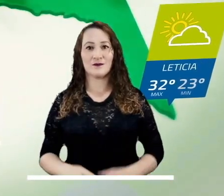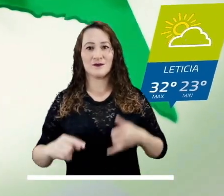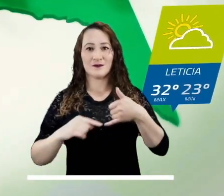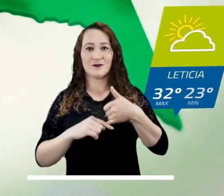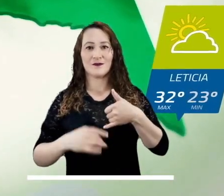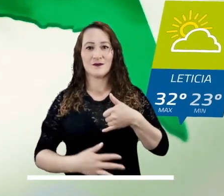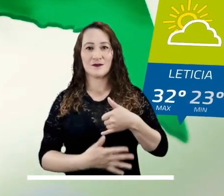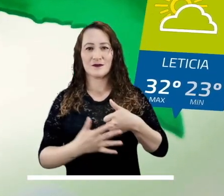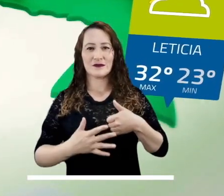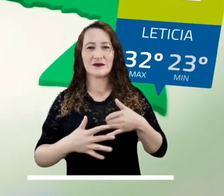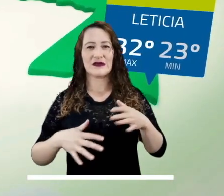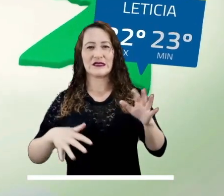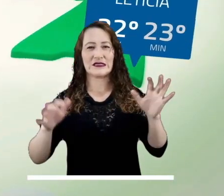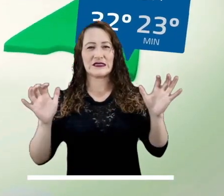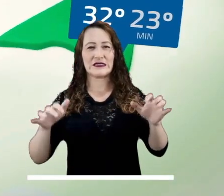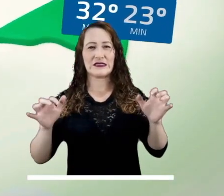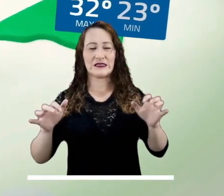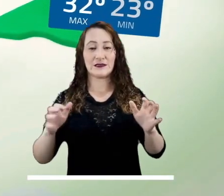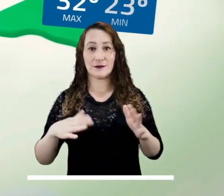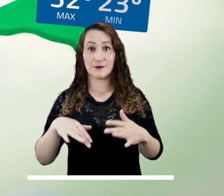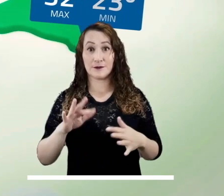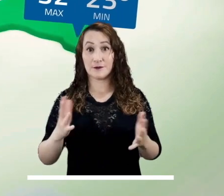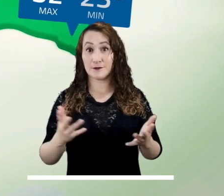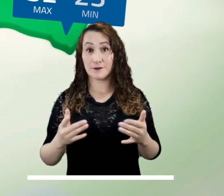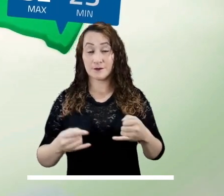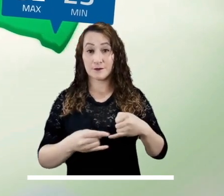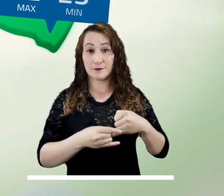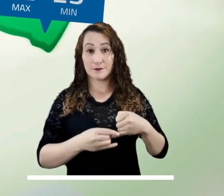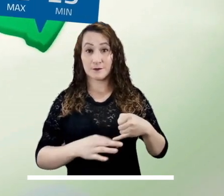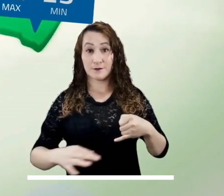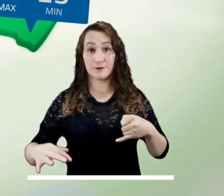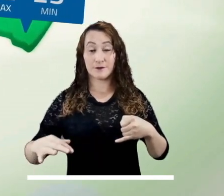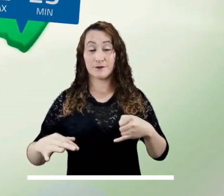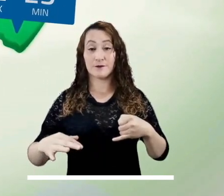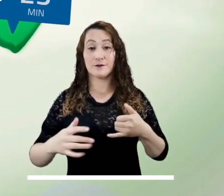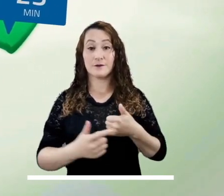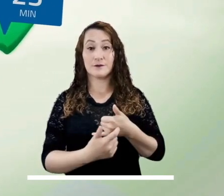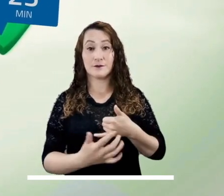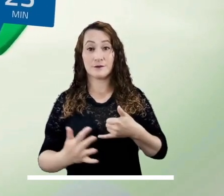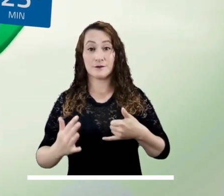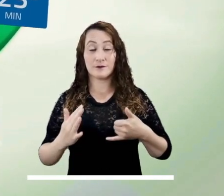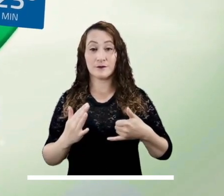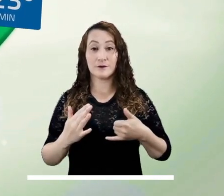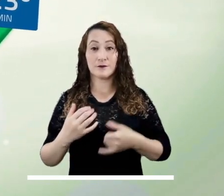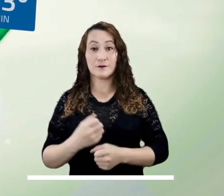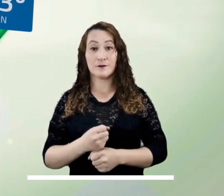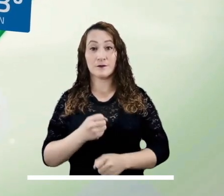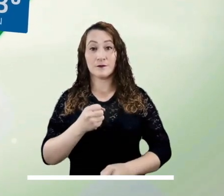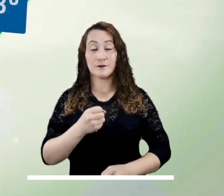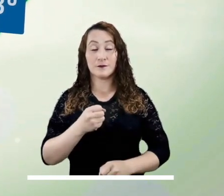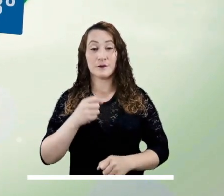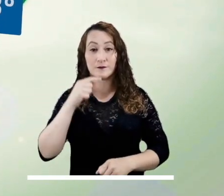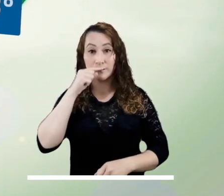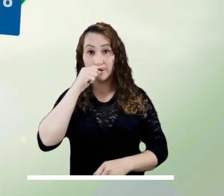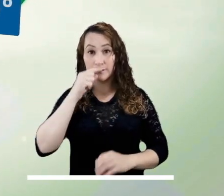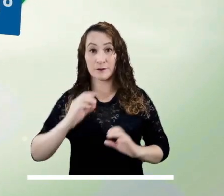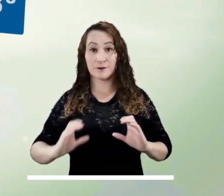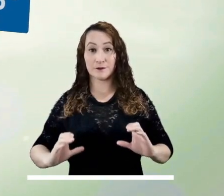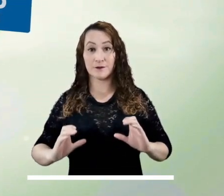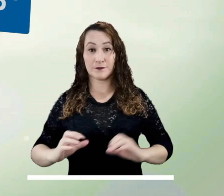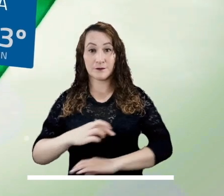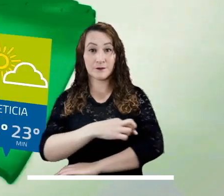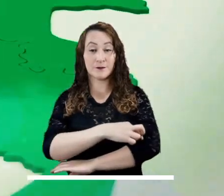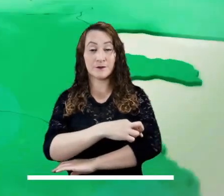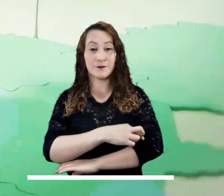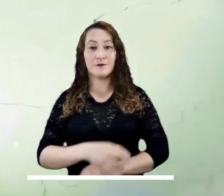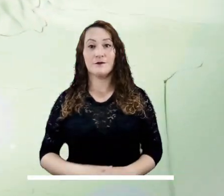podrían ser menos intensas. La Amazonía estará lluviosa, especialmente en sectores de Guainía, Guaviare, Amazonas, Caquetá